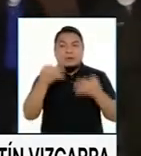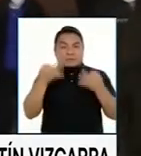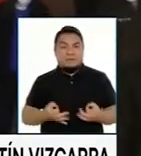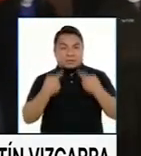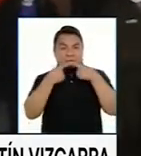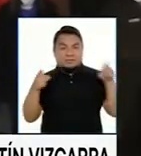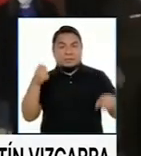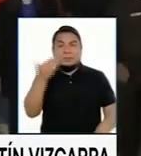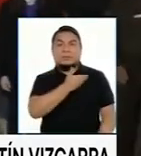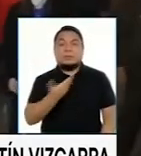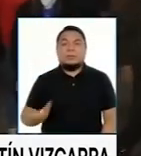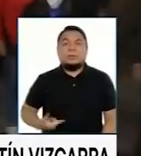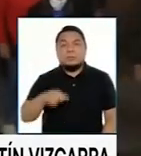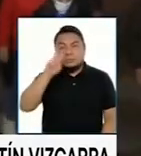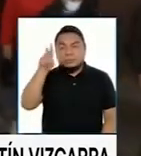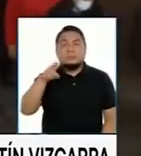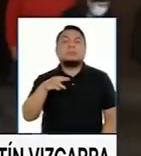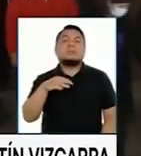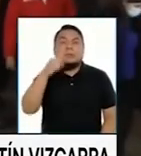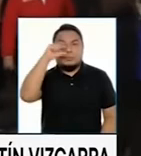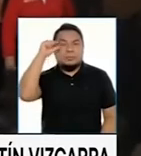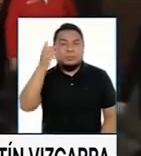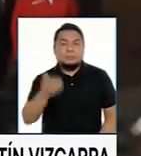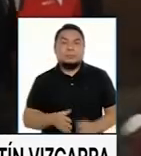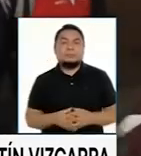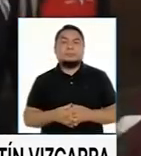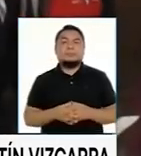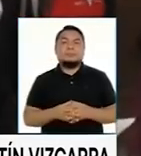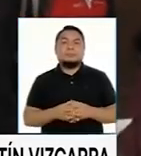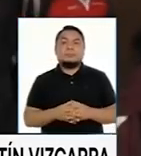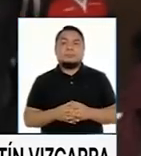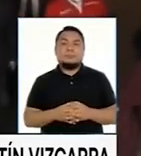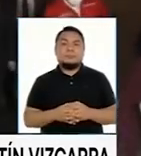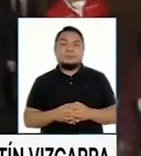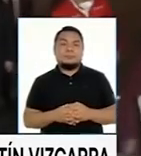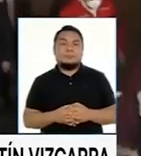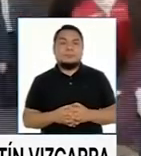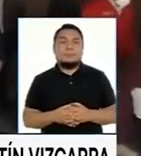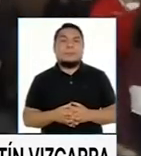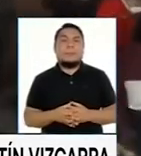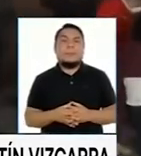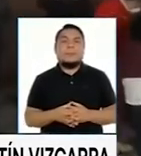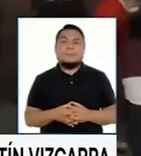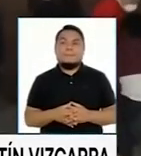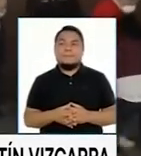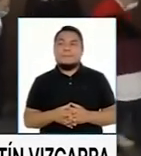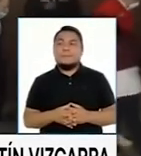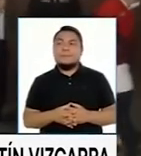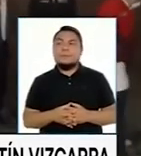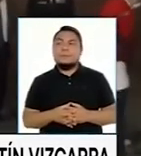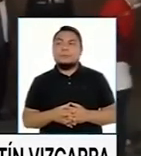Vizcarra. Una nota final, solamente decir que aproximadamente 68 congresistas